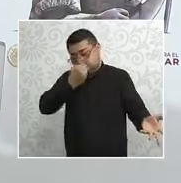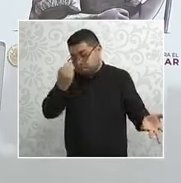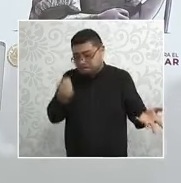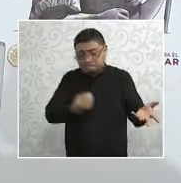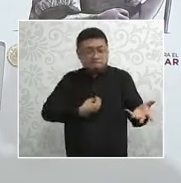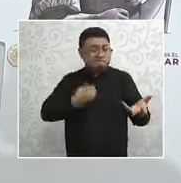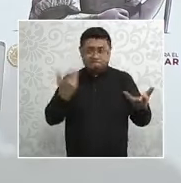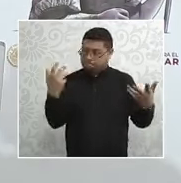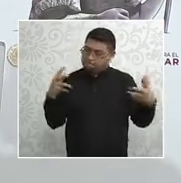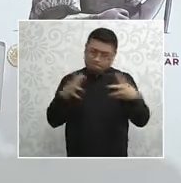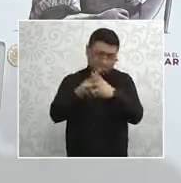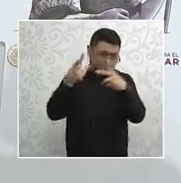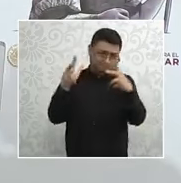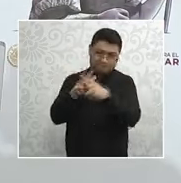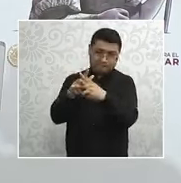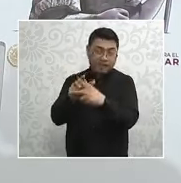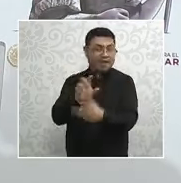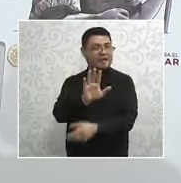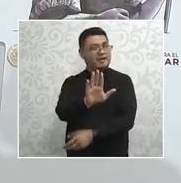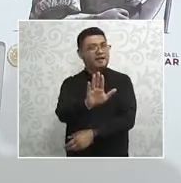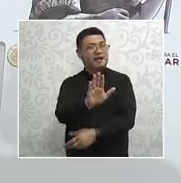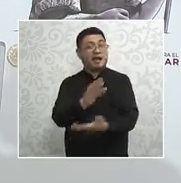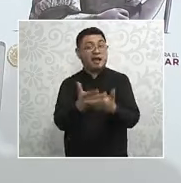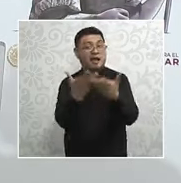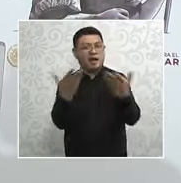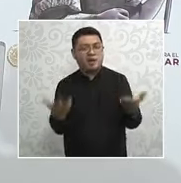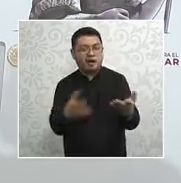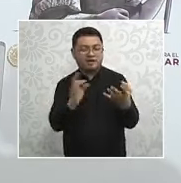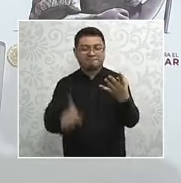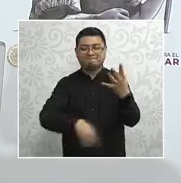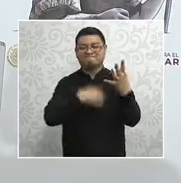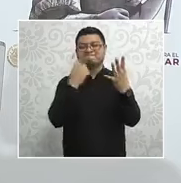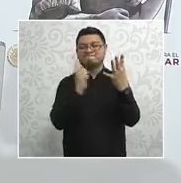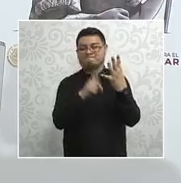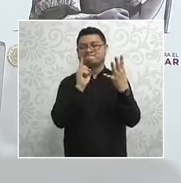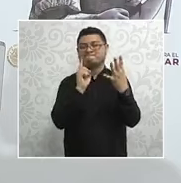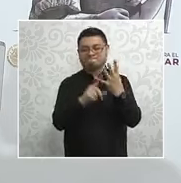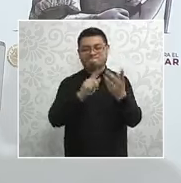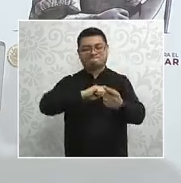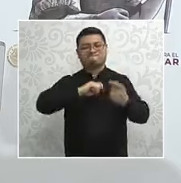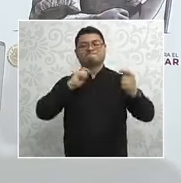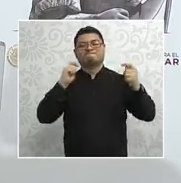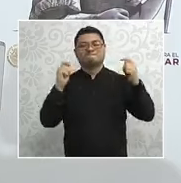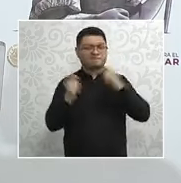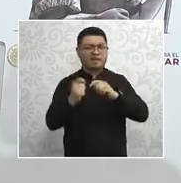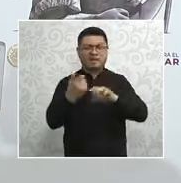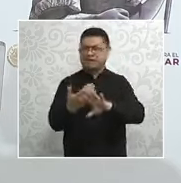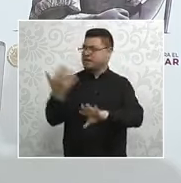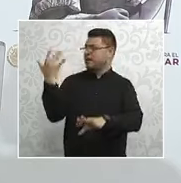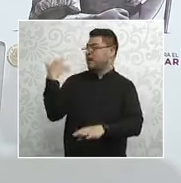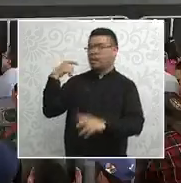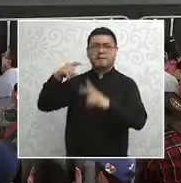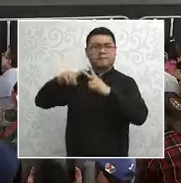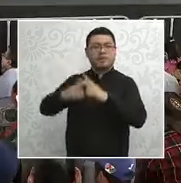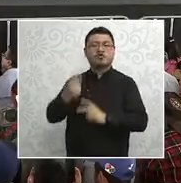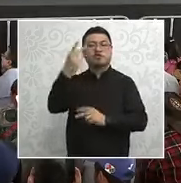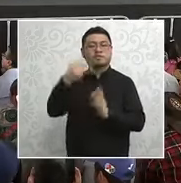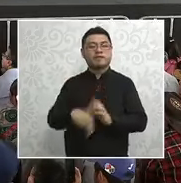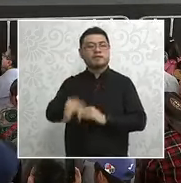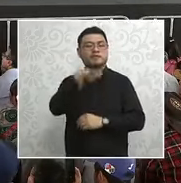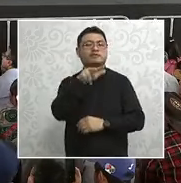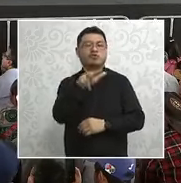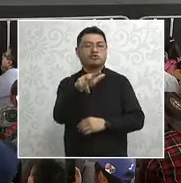Entonces pero ahora estamos viviendo la cuarta transformación que inició en el 2018 con el